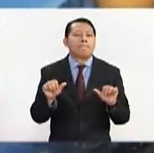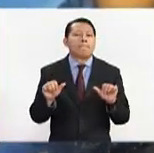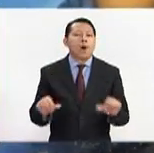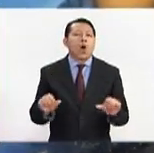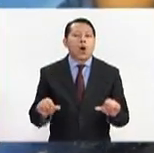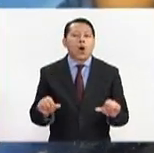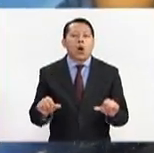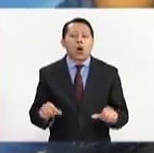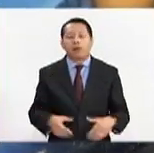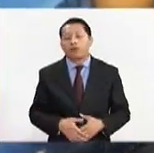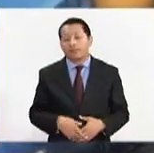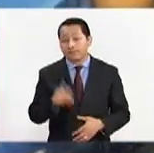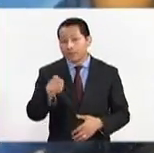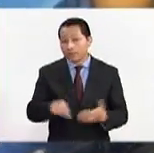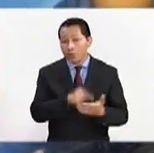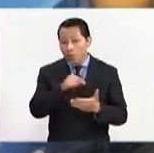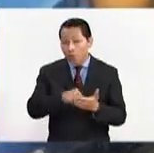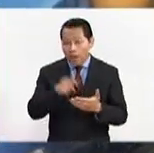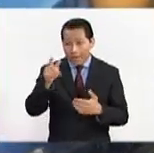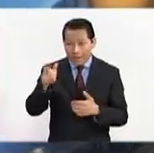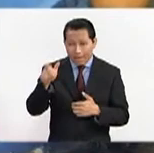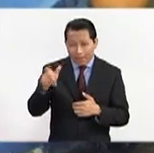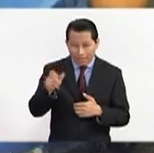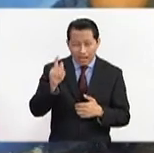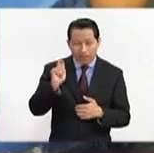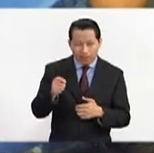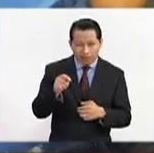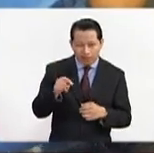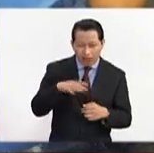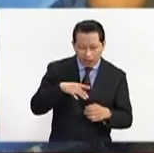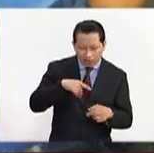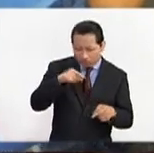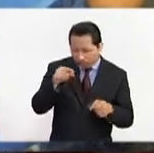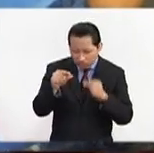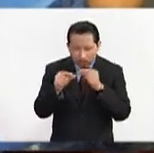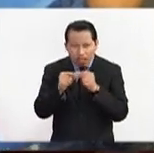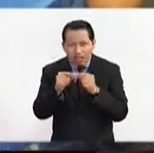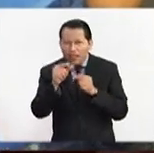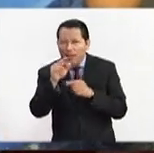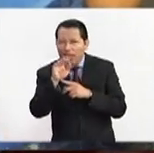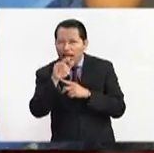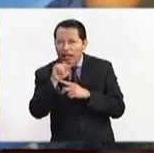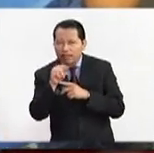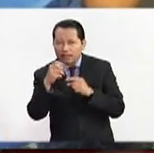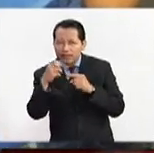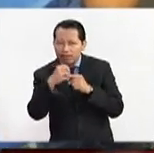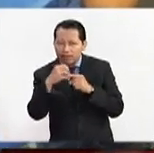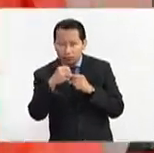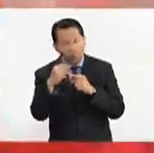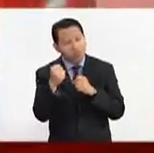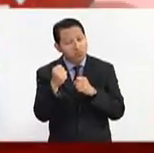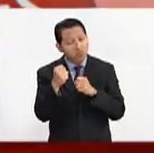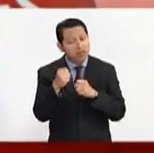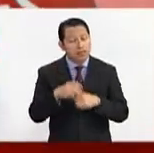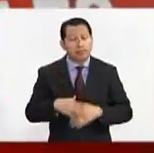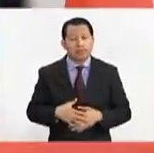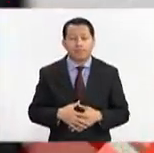la agresión. En el lugar de la agresión fueron encontrados casquillos de balas de armas de grueso calibre.